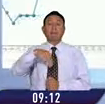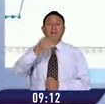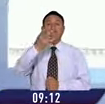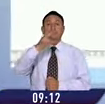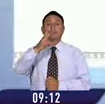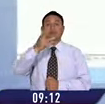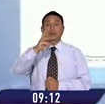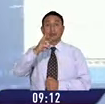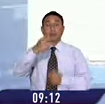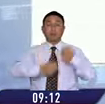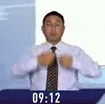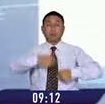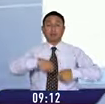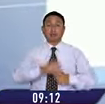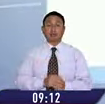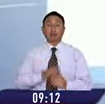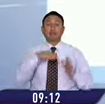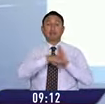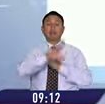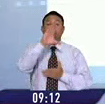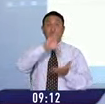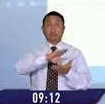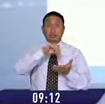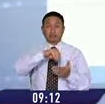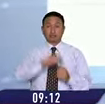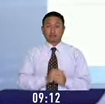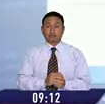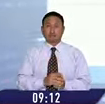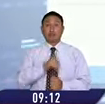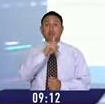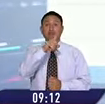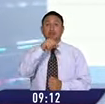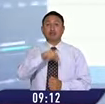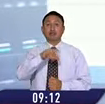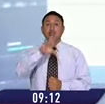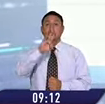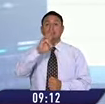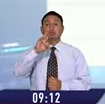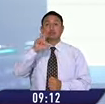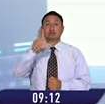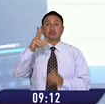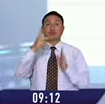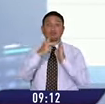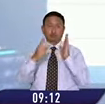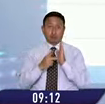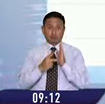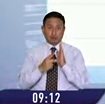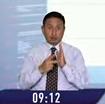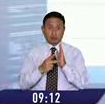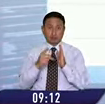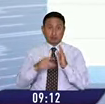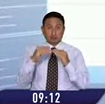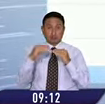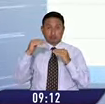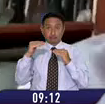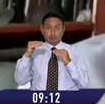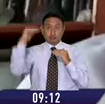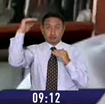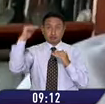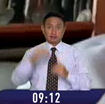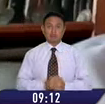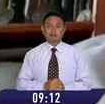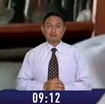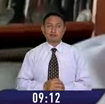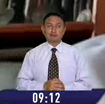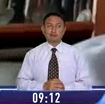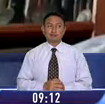de mayo, según información del Banco Central, alcanzó los 1.773 puntos, con tendencia a la alza. Para la inversión,